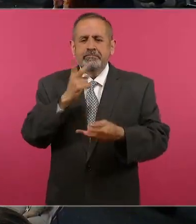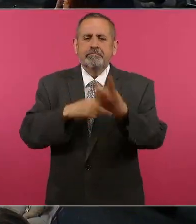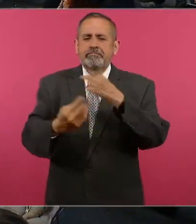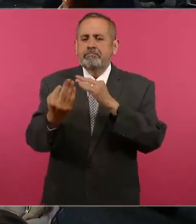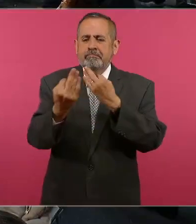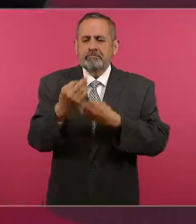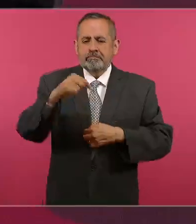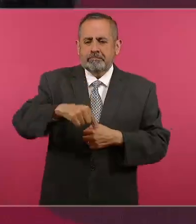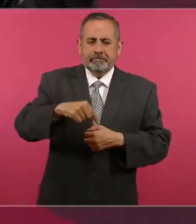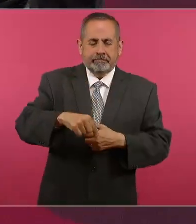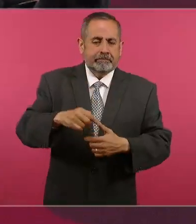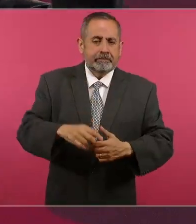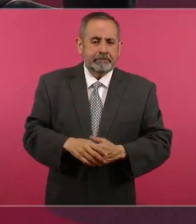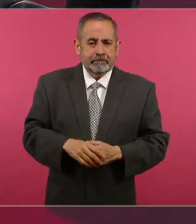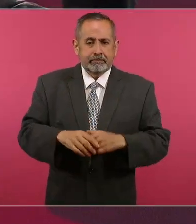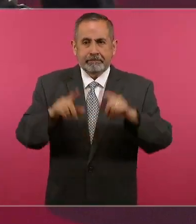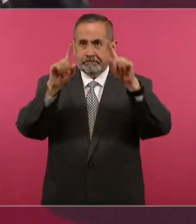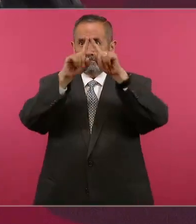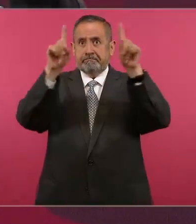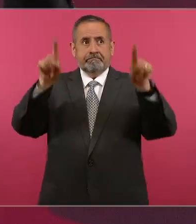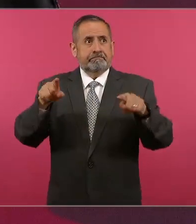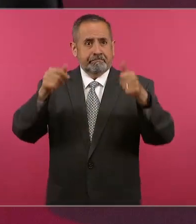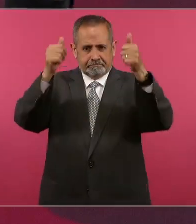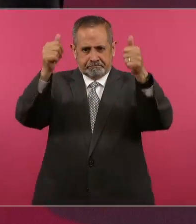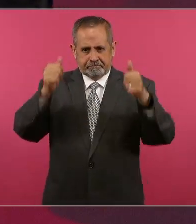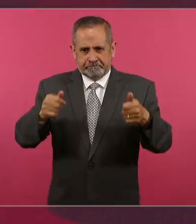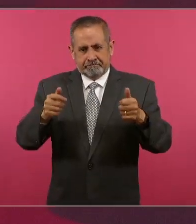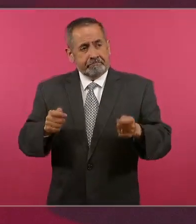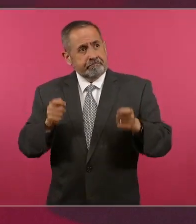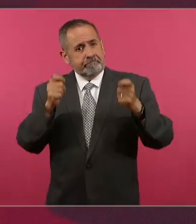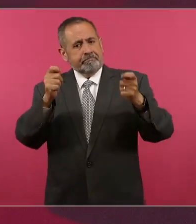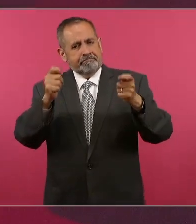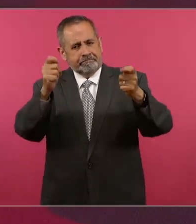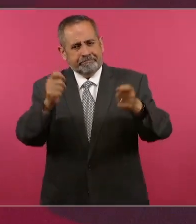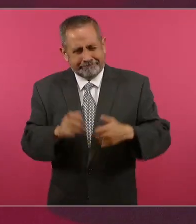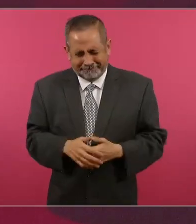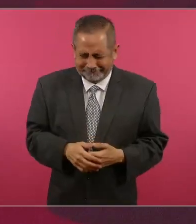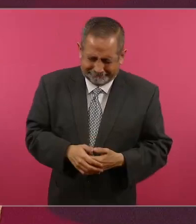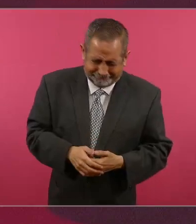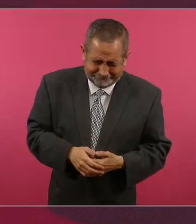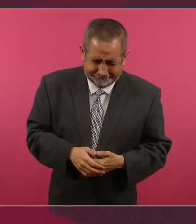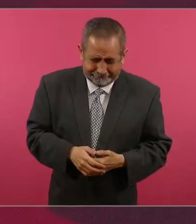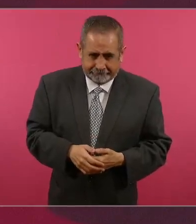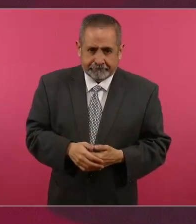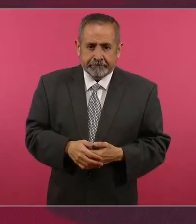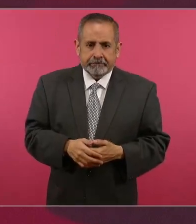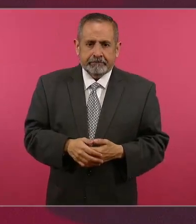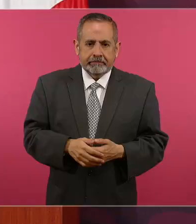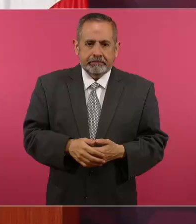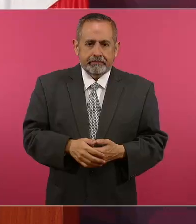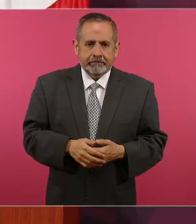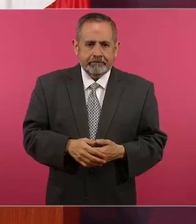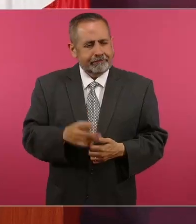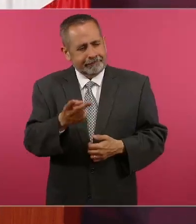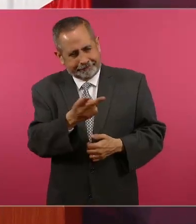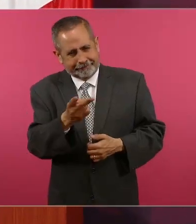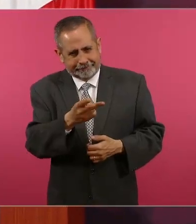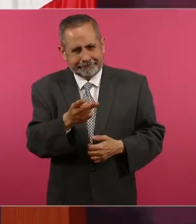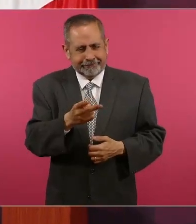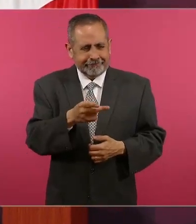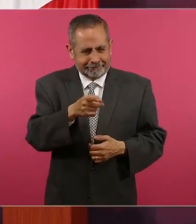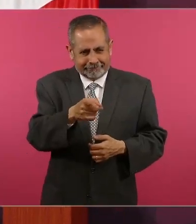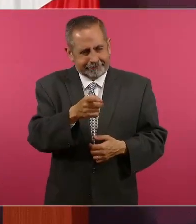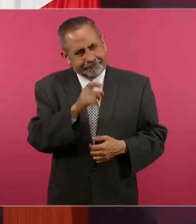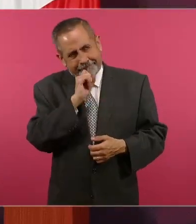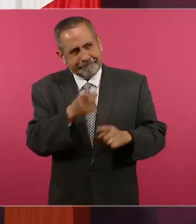con unos carteles. Pues esa señora que, bueno, también la anterior